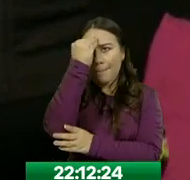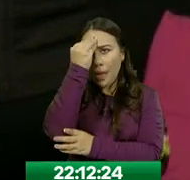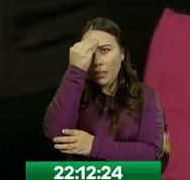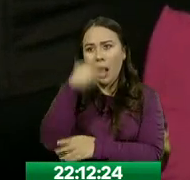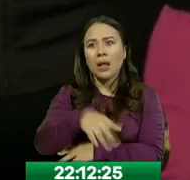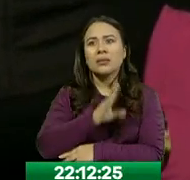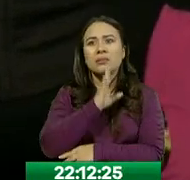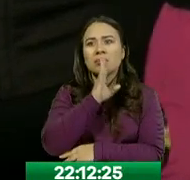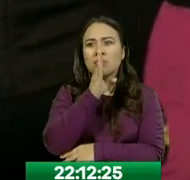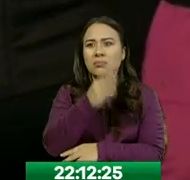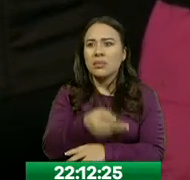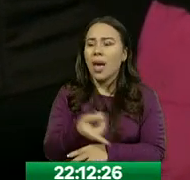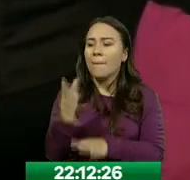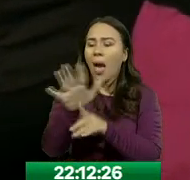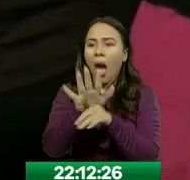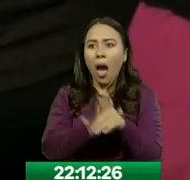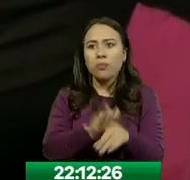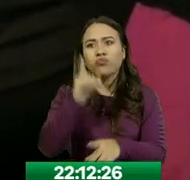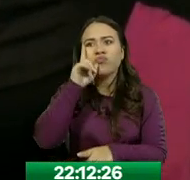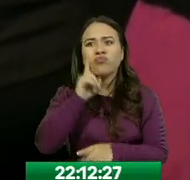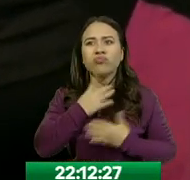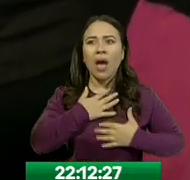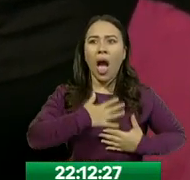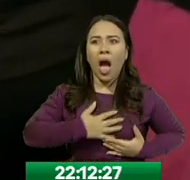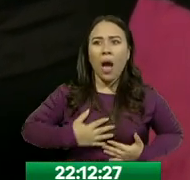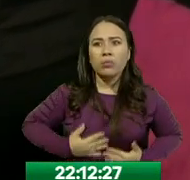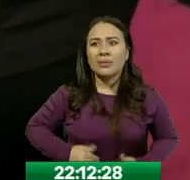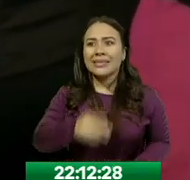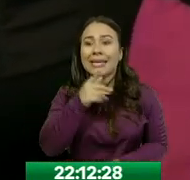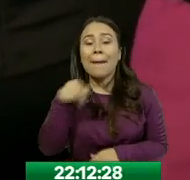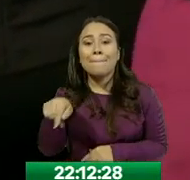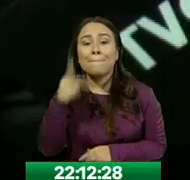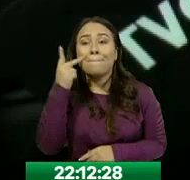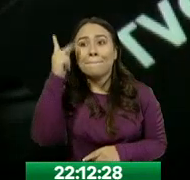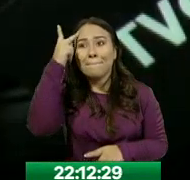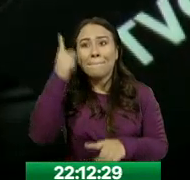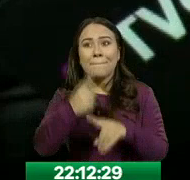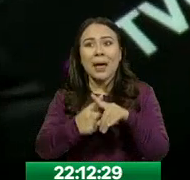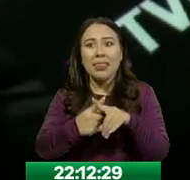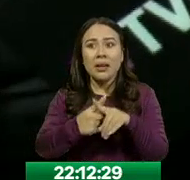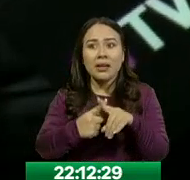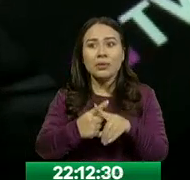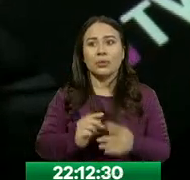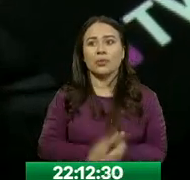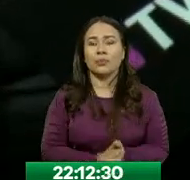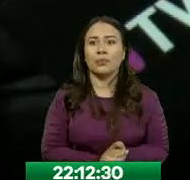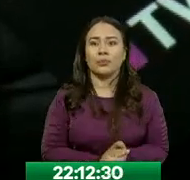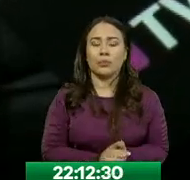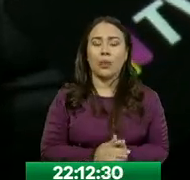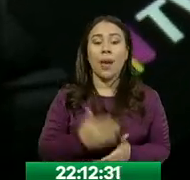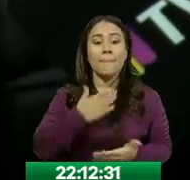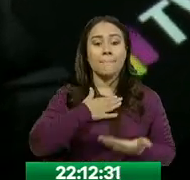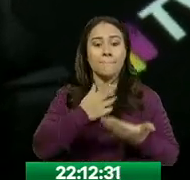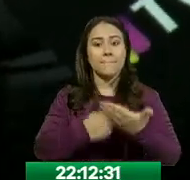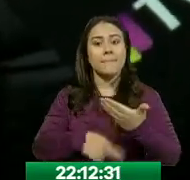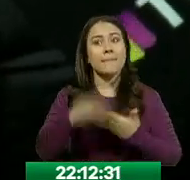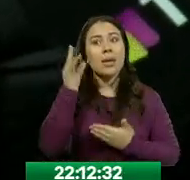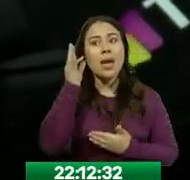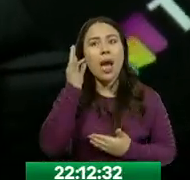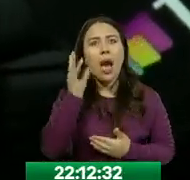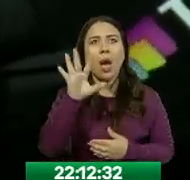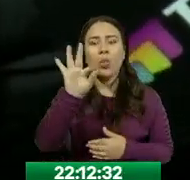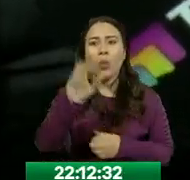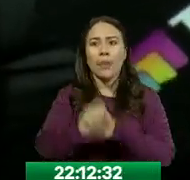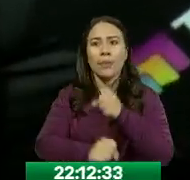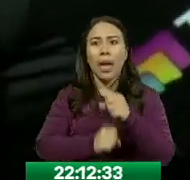abuso sexual recurrente por parte de quien decía ser su protector, su padrastro. Cuando nosotros nos juntamos, mi hija tenía 9 añitos. Ahorita